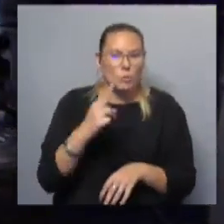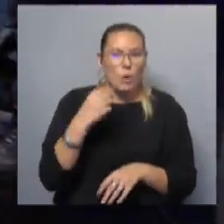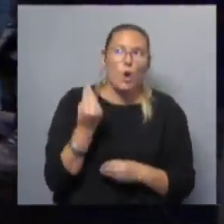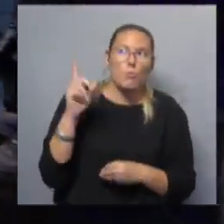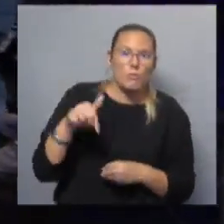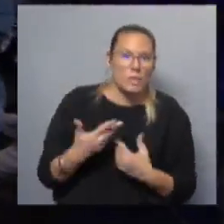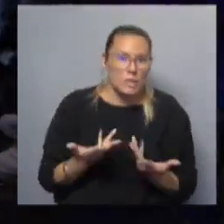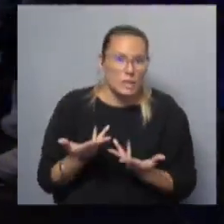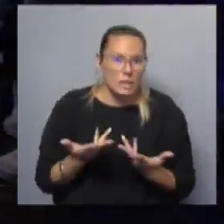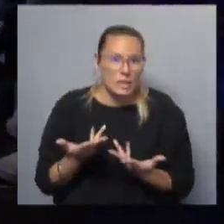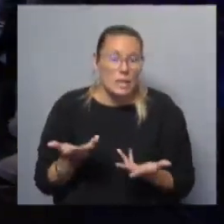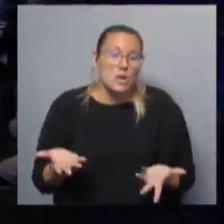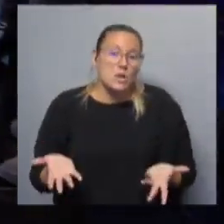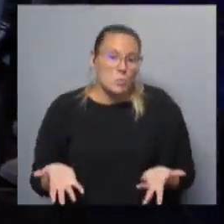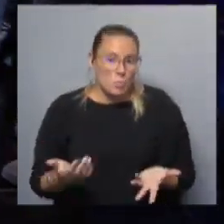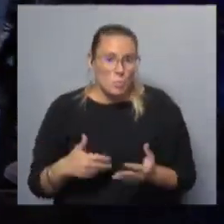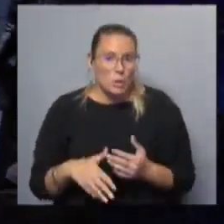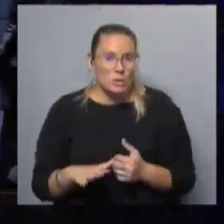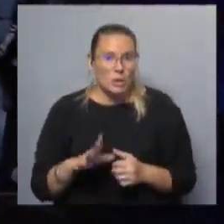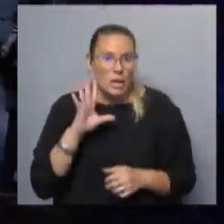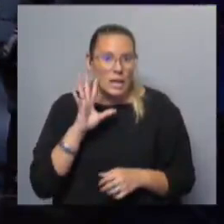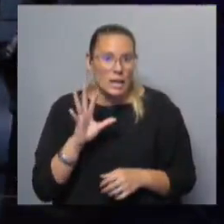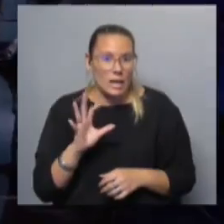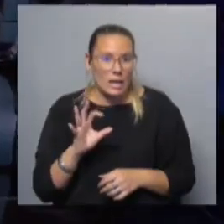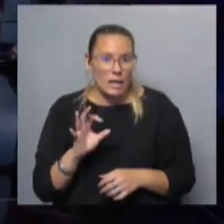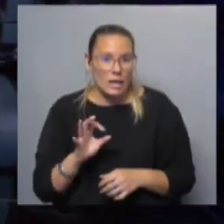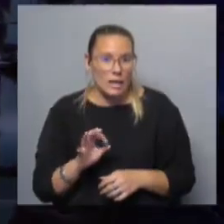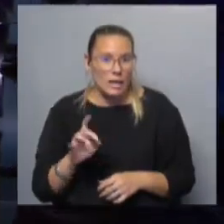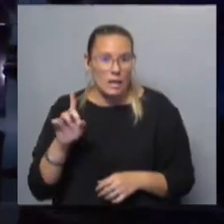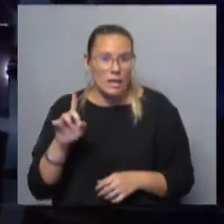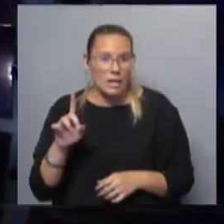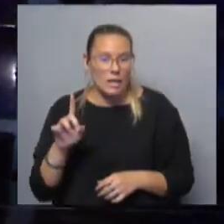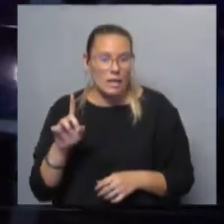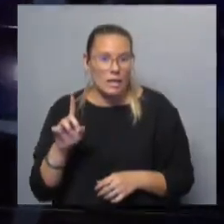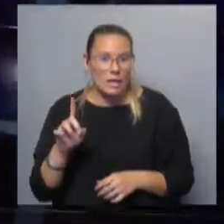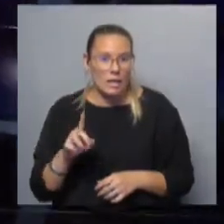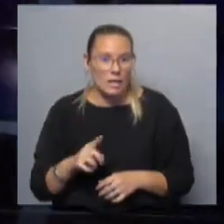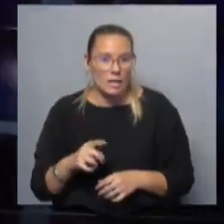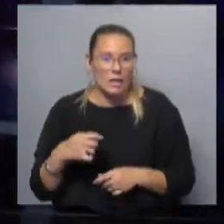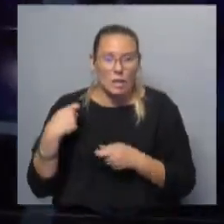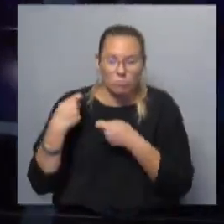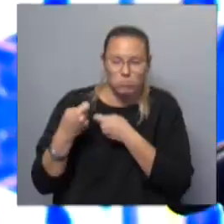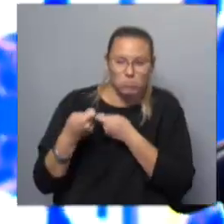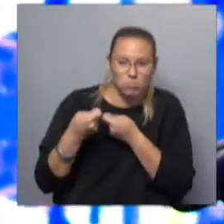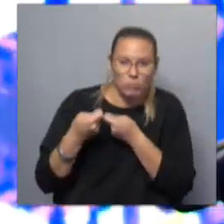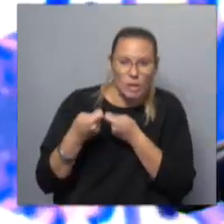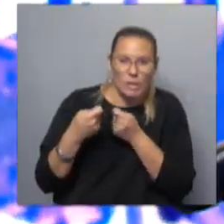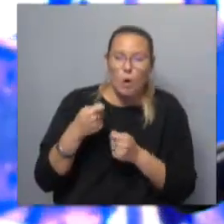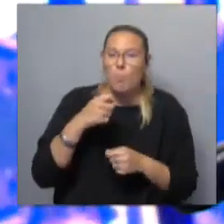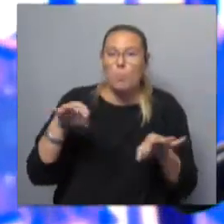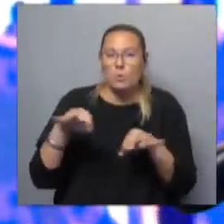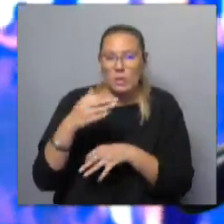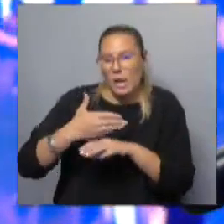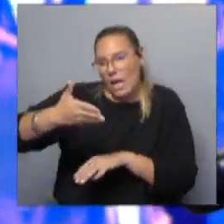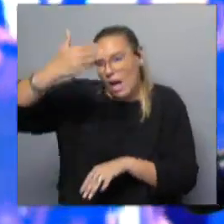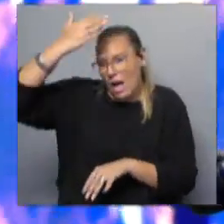viene? Bueno, creo que viene un poco de influencias musicales nuestras